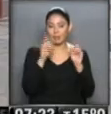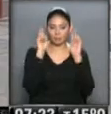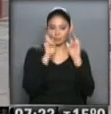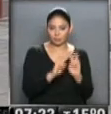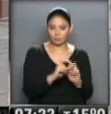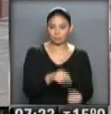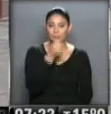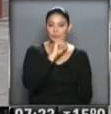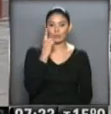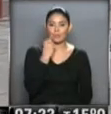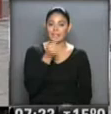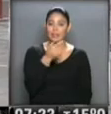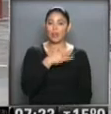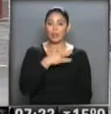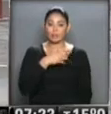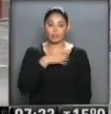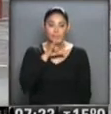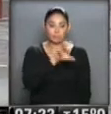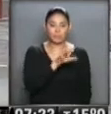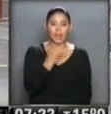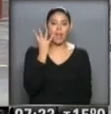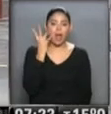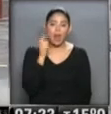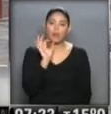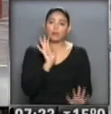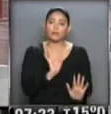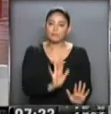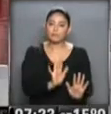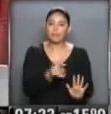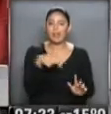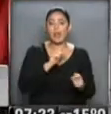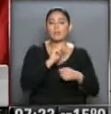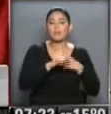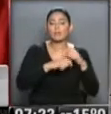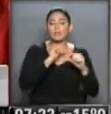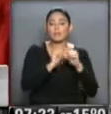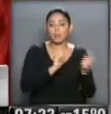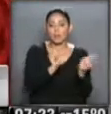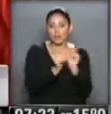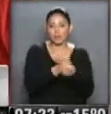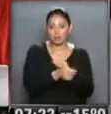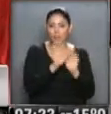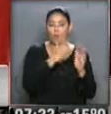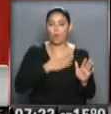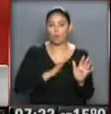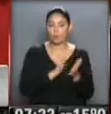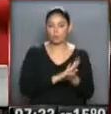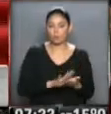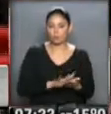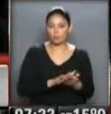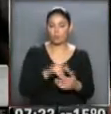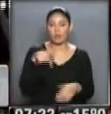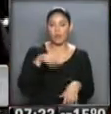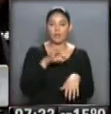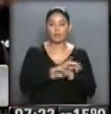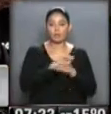El corazón implantado fue algo perezoso. Se está adaptando al cuerpo de Renzo. El parte médico